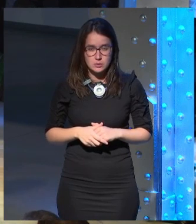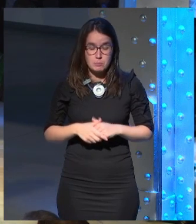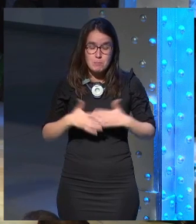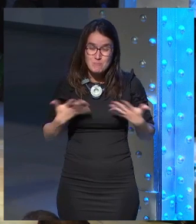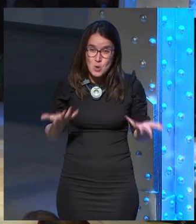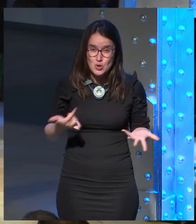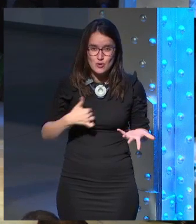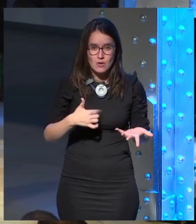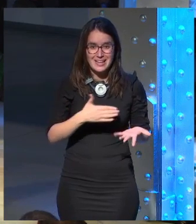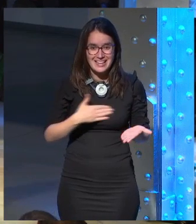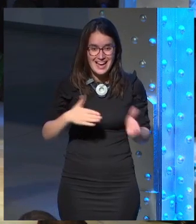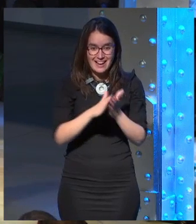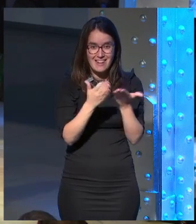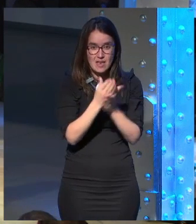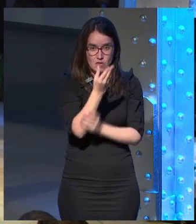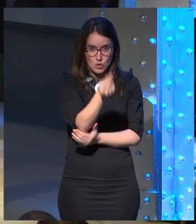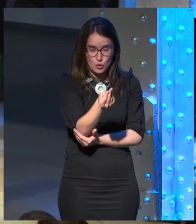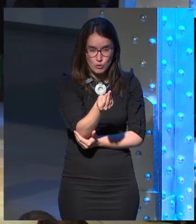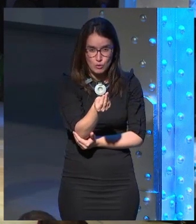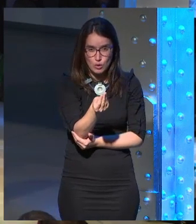Bueno, yo es que quería que este libro fuera